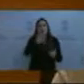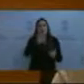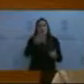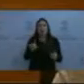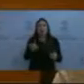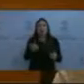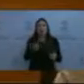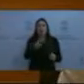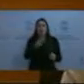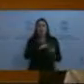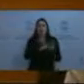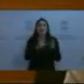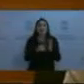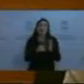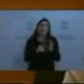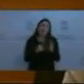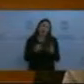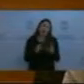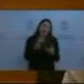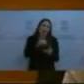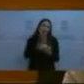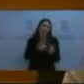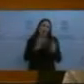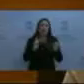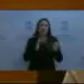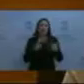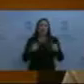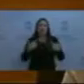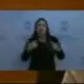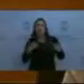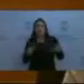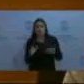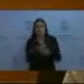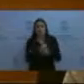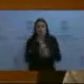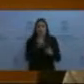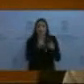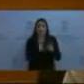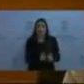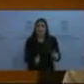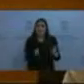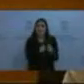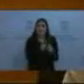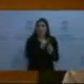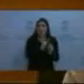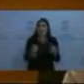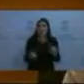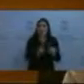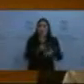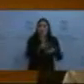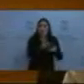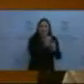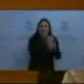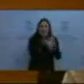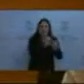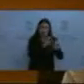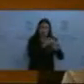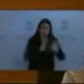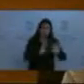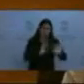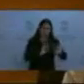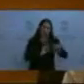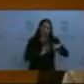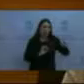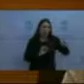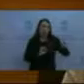sistema de todos los casos leves, dejando a los dependientes de primer grado sin ninguna ayuda. Ustedes no están para abrir la